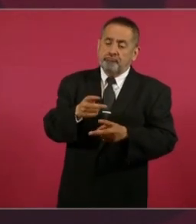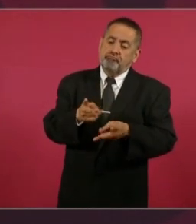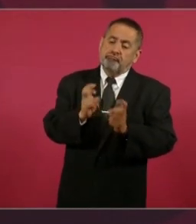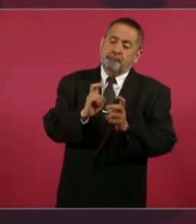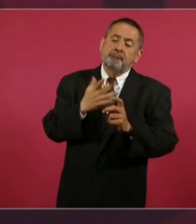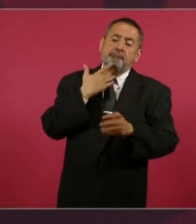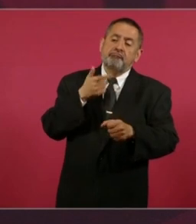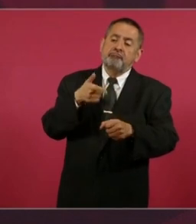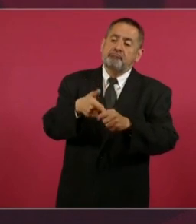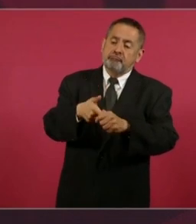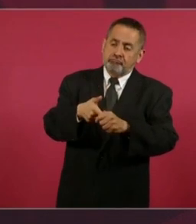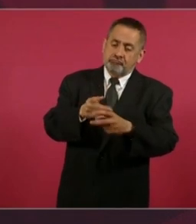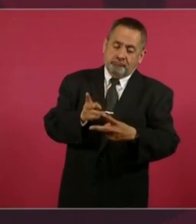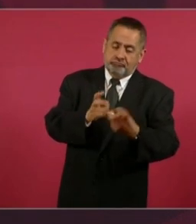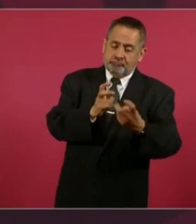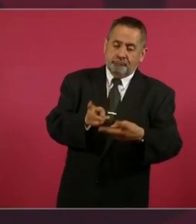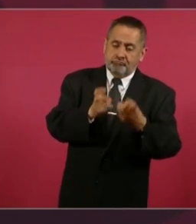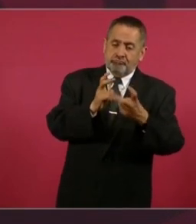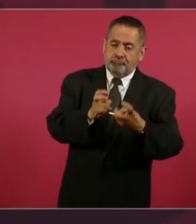ha